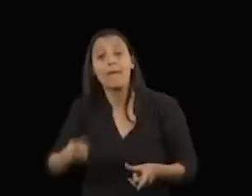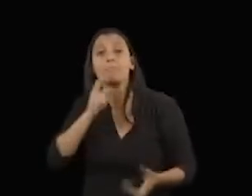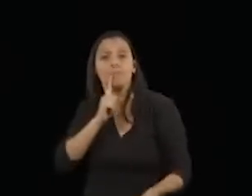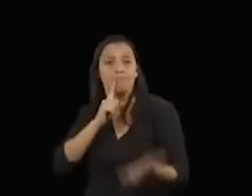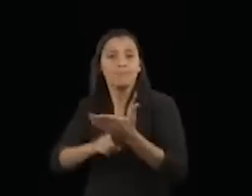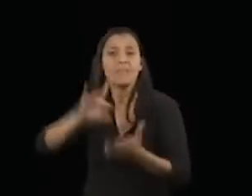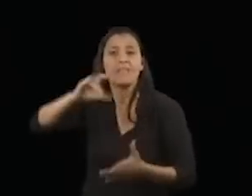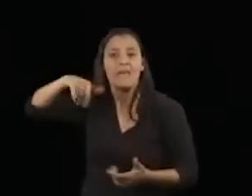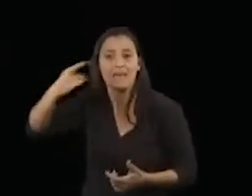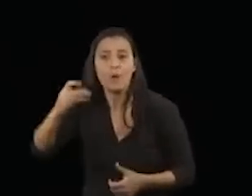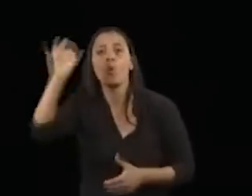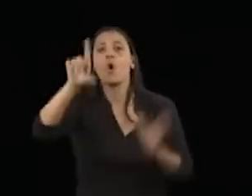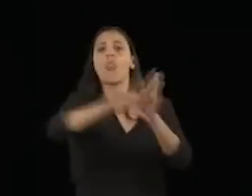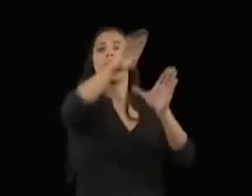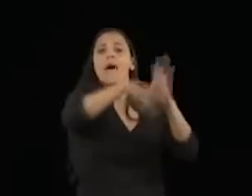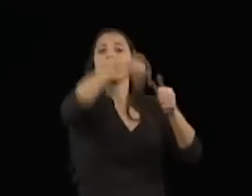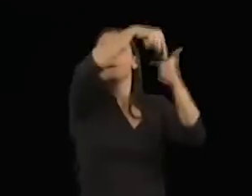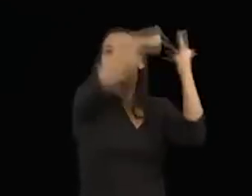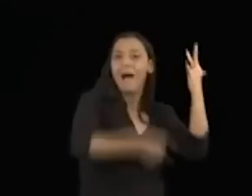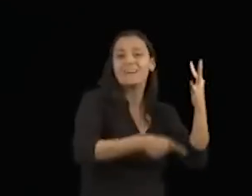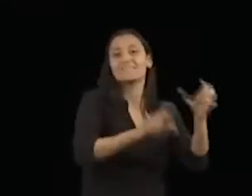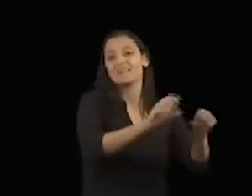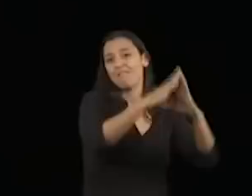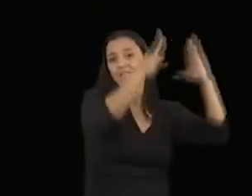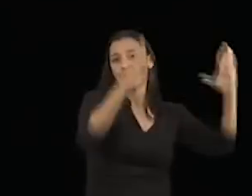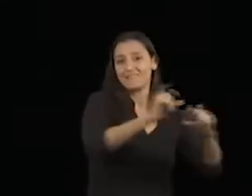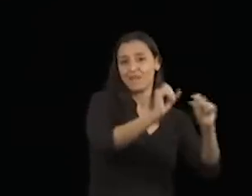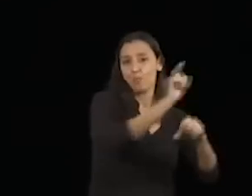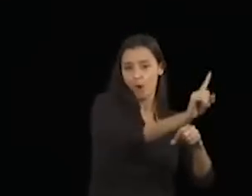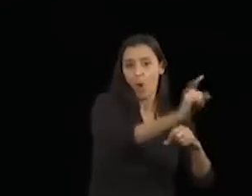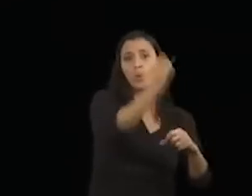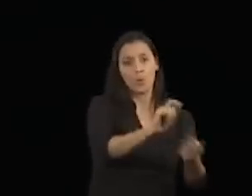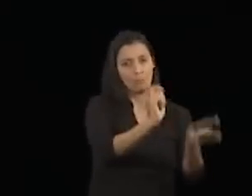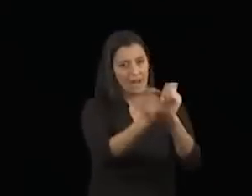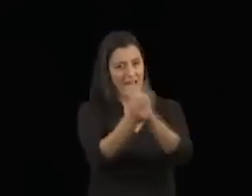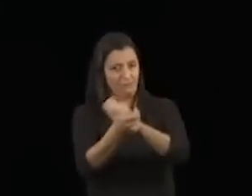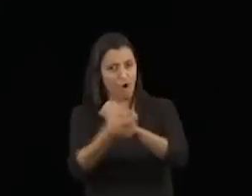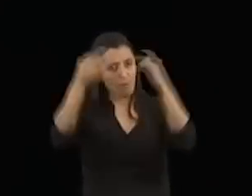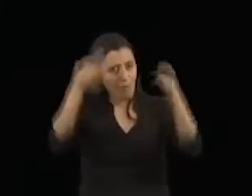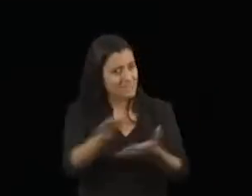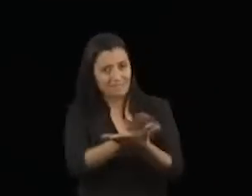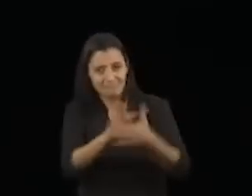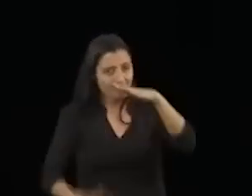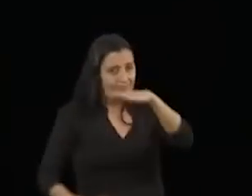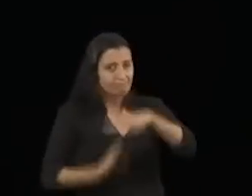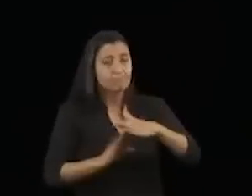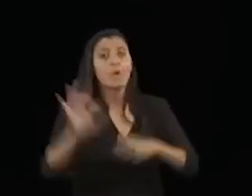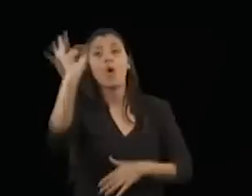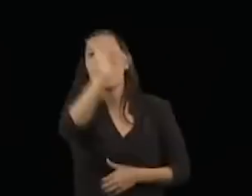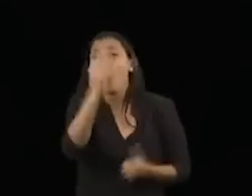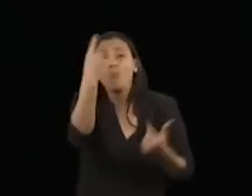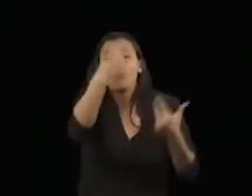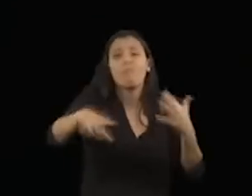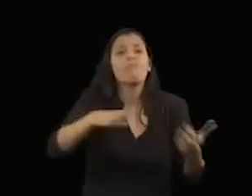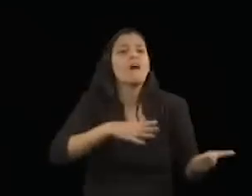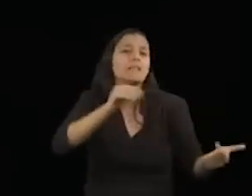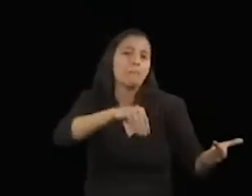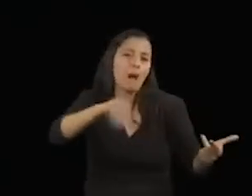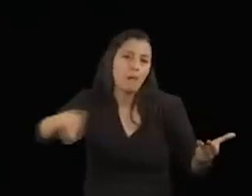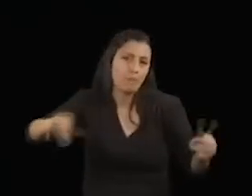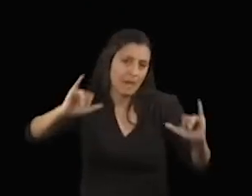sea bases, es decir, la fase 1 de las reformas estructurales, o todo lo que queda